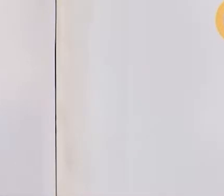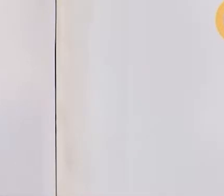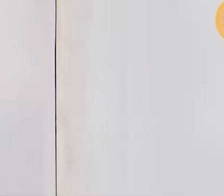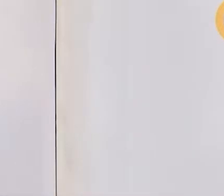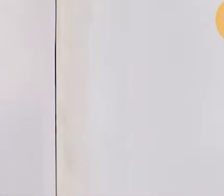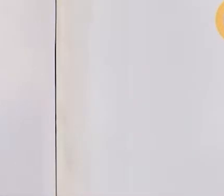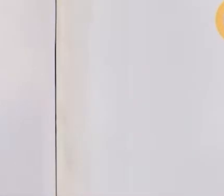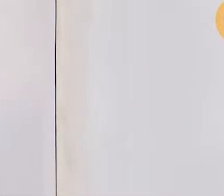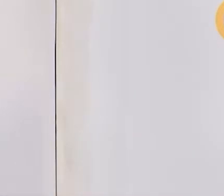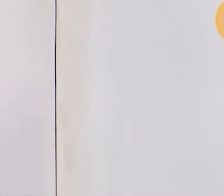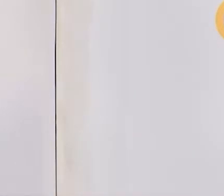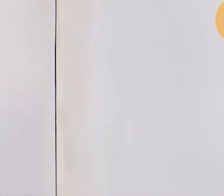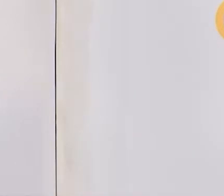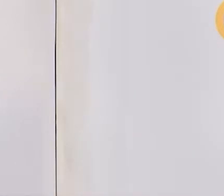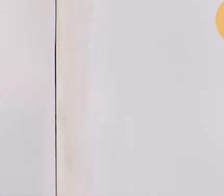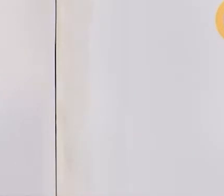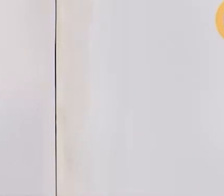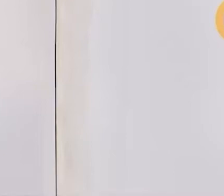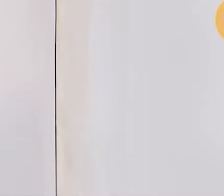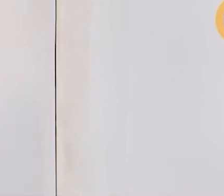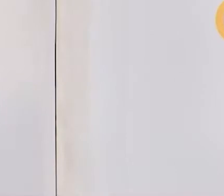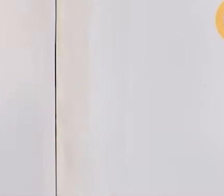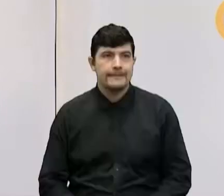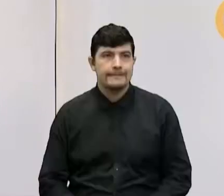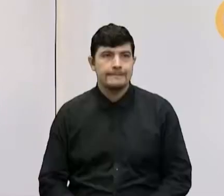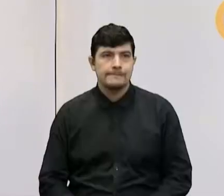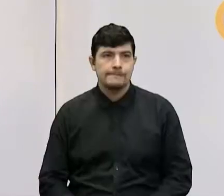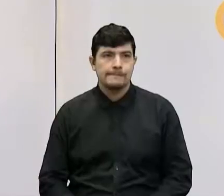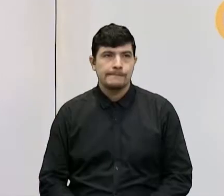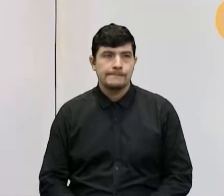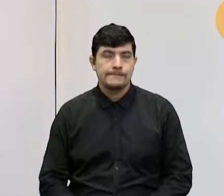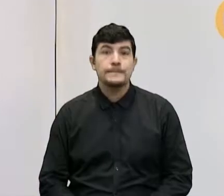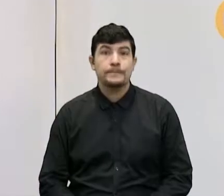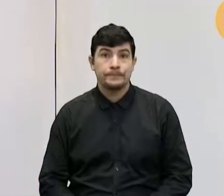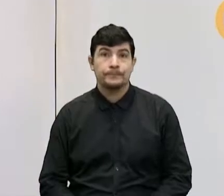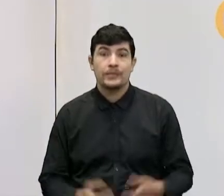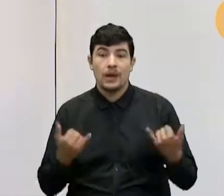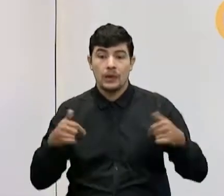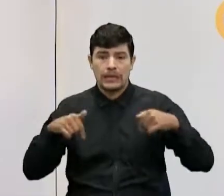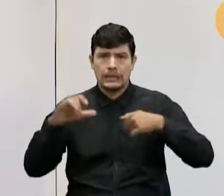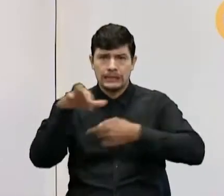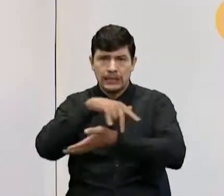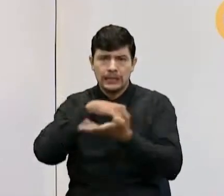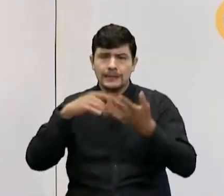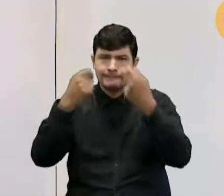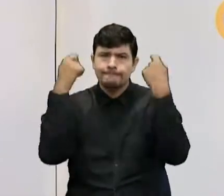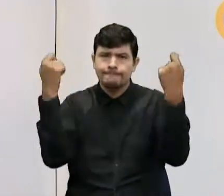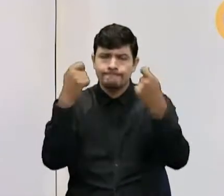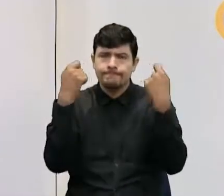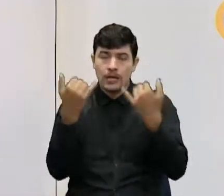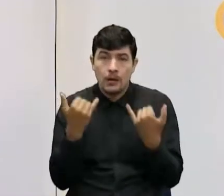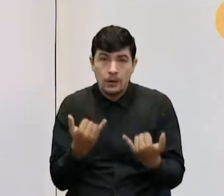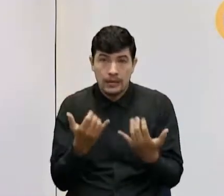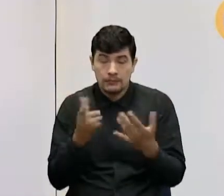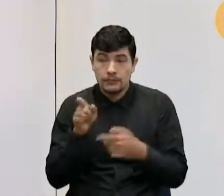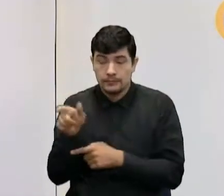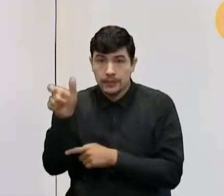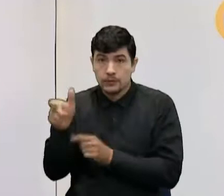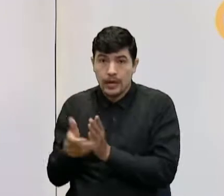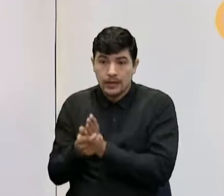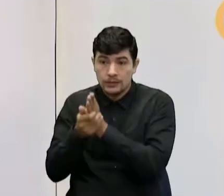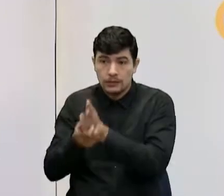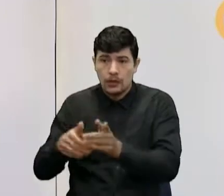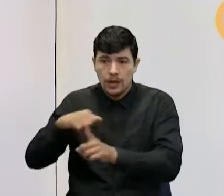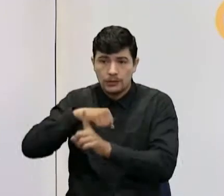secretaria de educación Que se llama María Eugenia Treana Quieren enseñarles A través de un video Una donatón Quieren que ustedes Donen computadores Una tablet